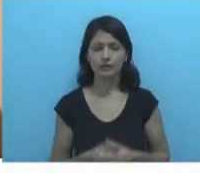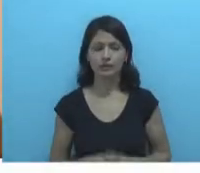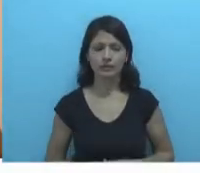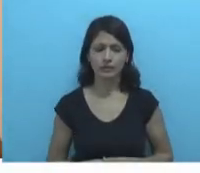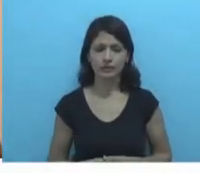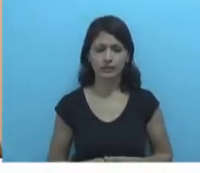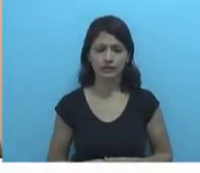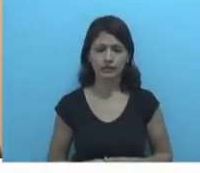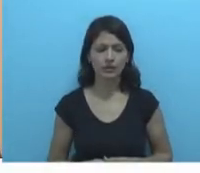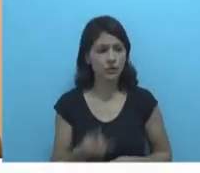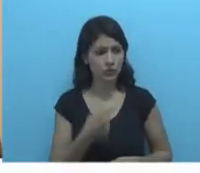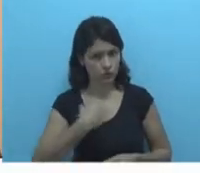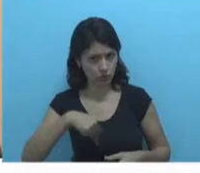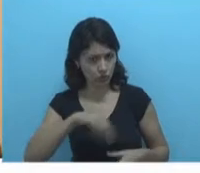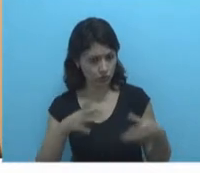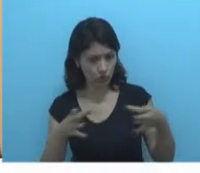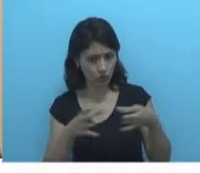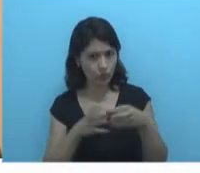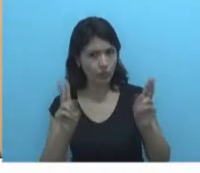y nosotros como bloque